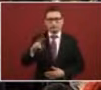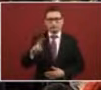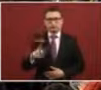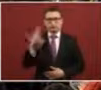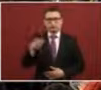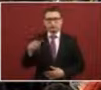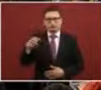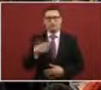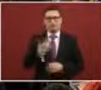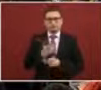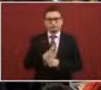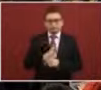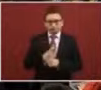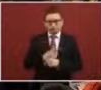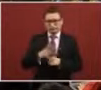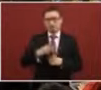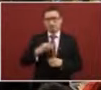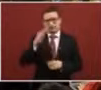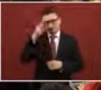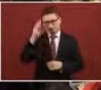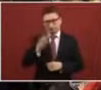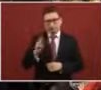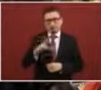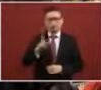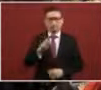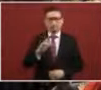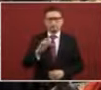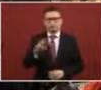con licenciatura, maestría, doctorado.